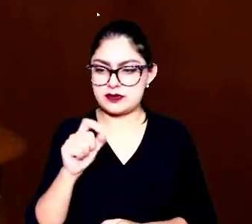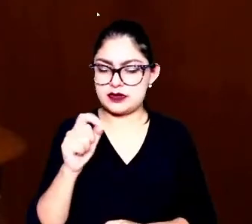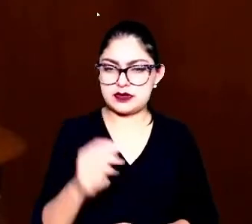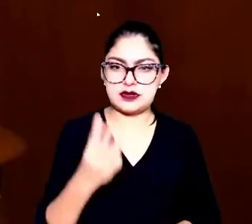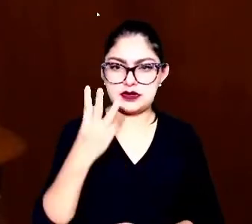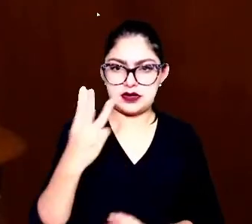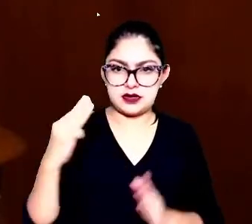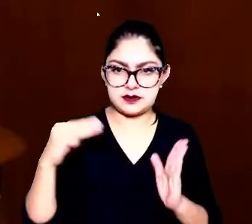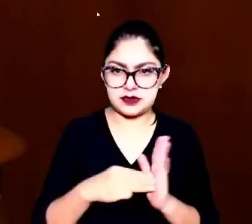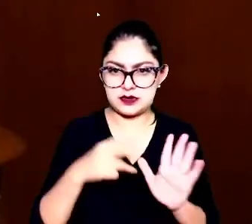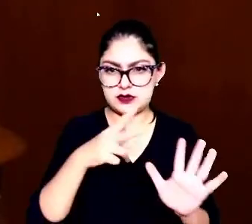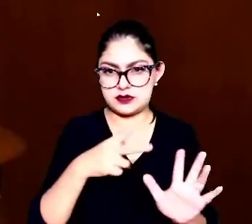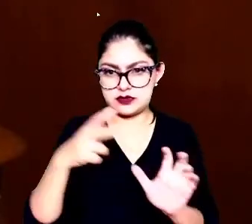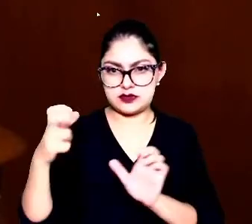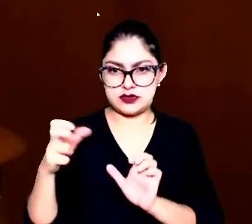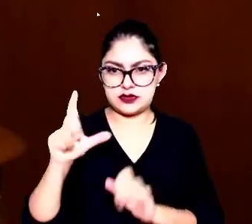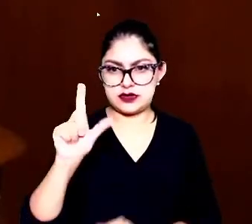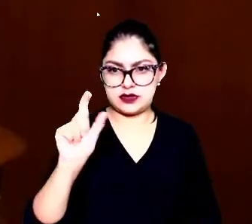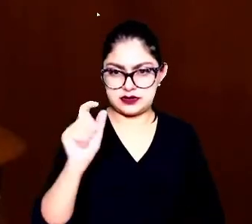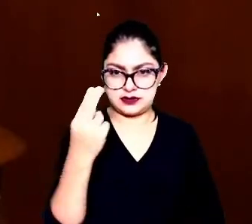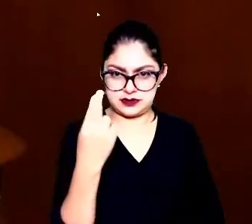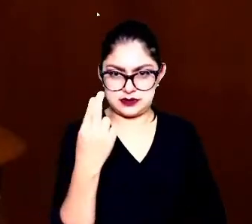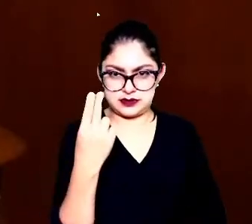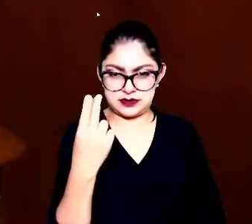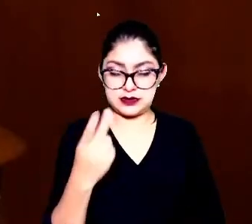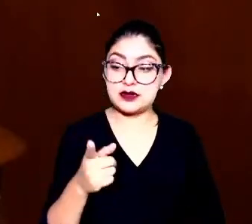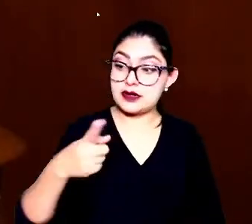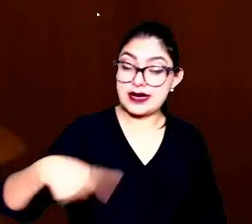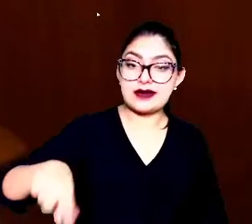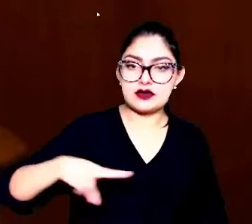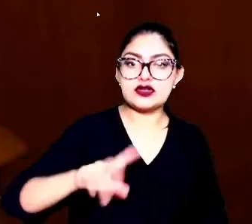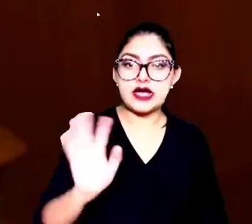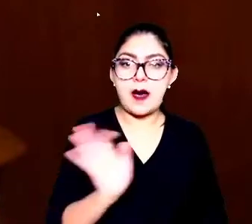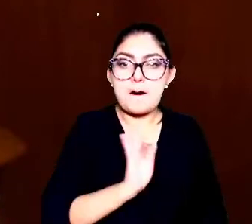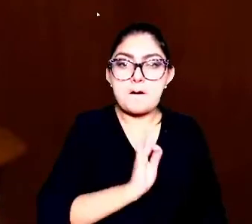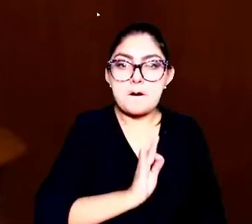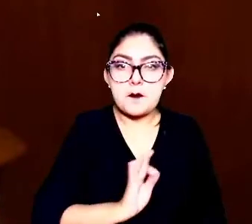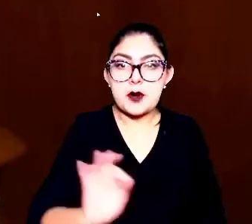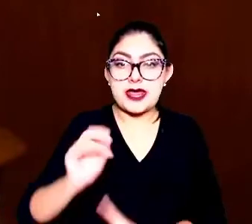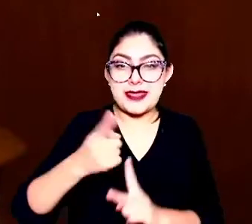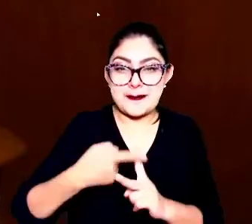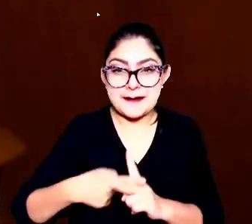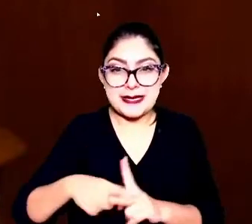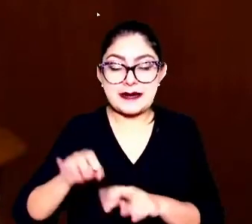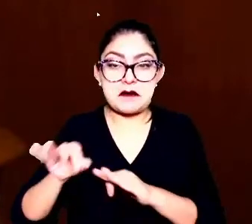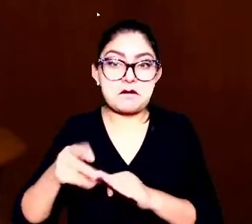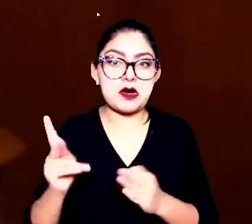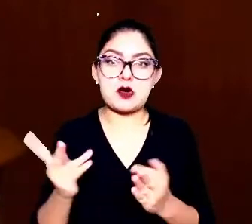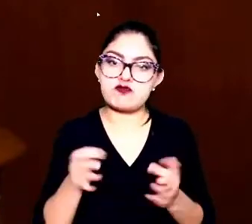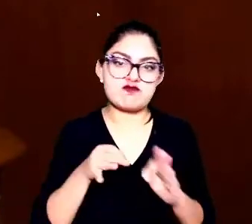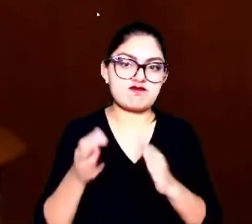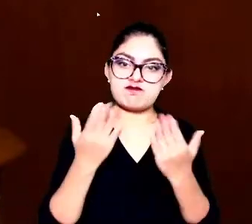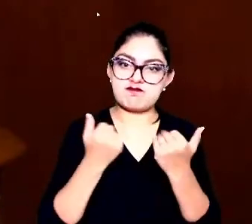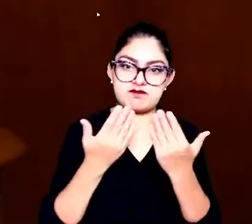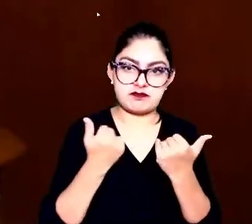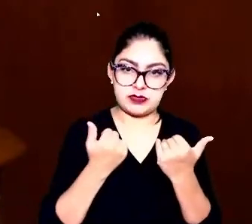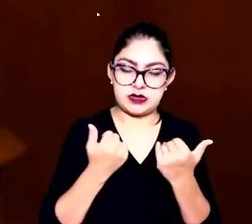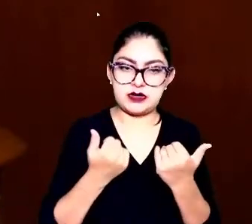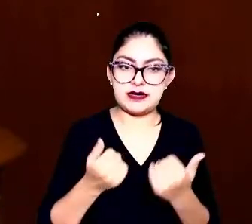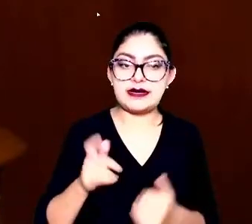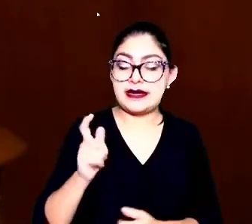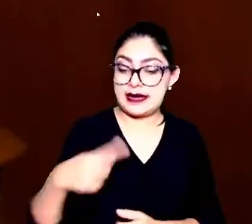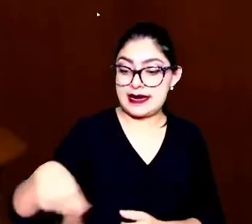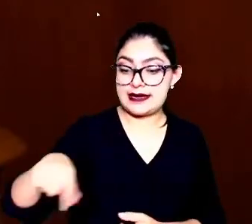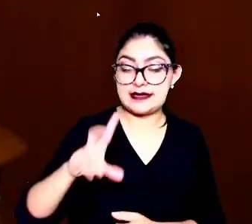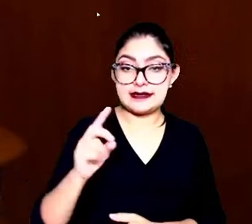423.825 personas en edad laboral se encuentran desocupadas de las cuales 39.8